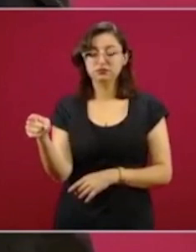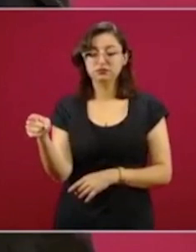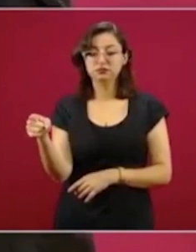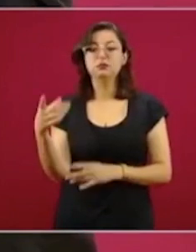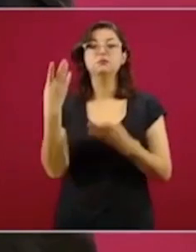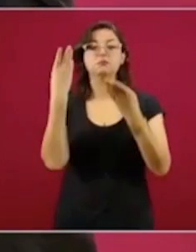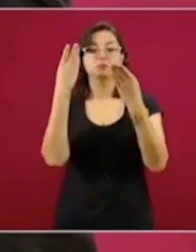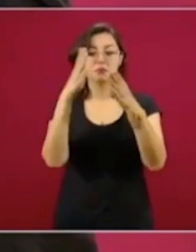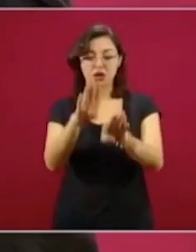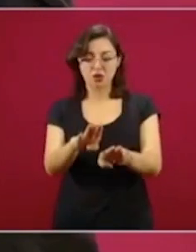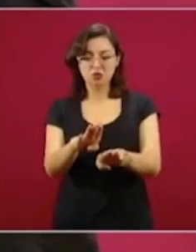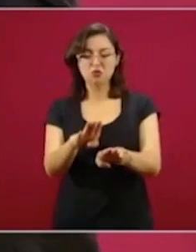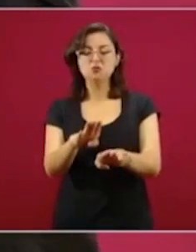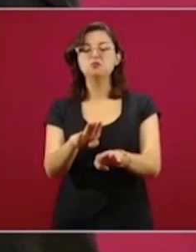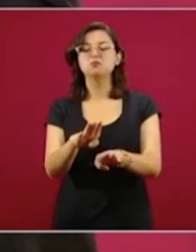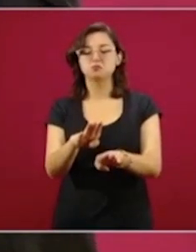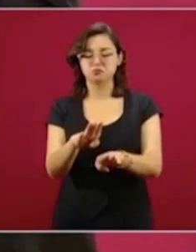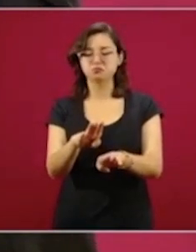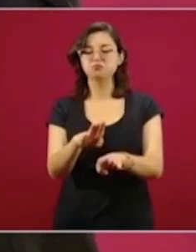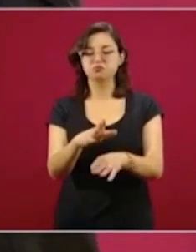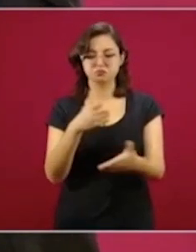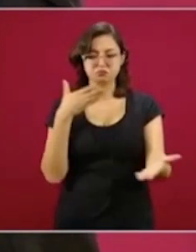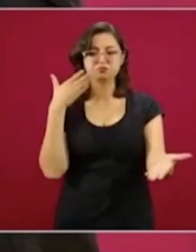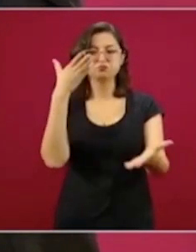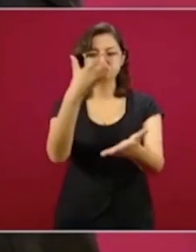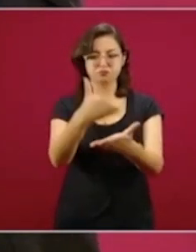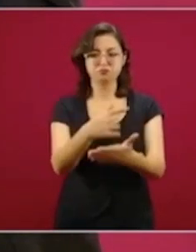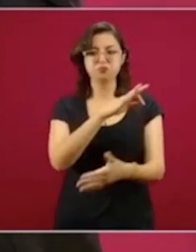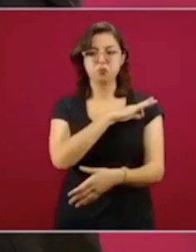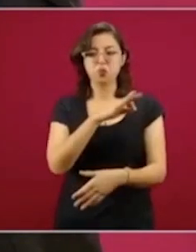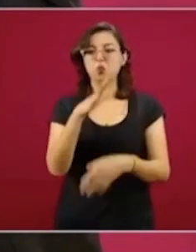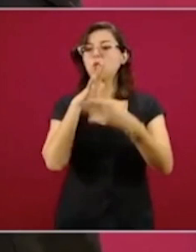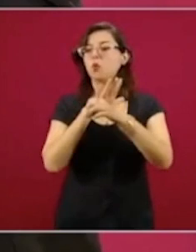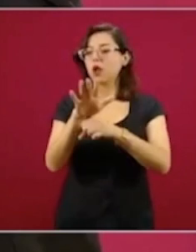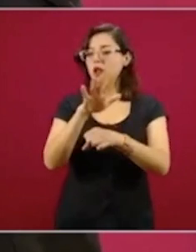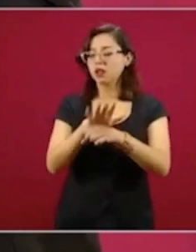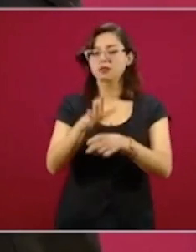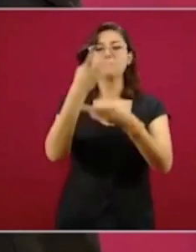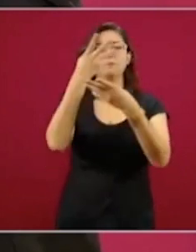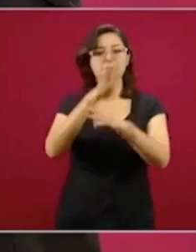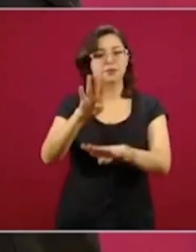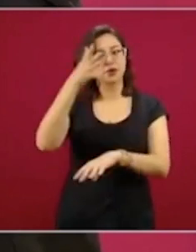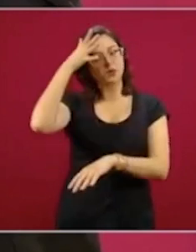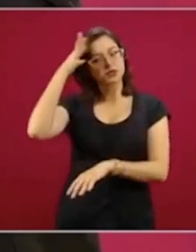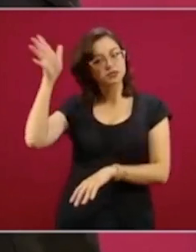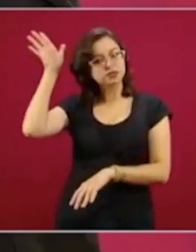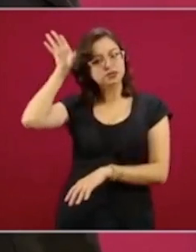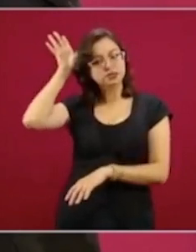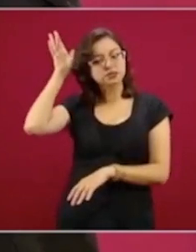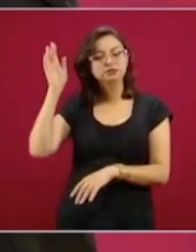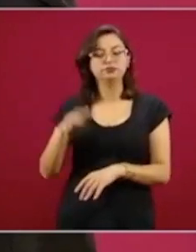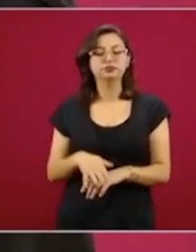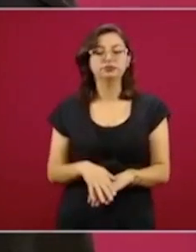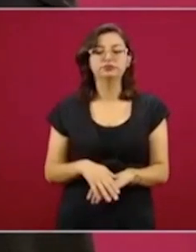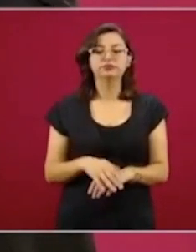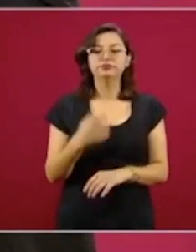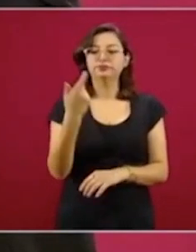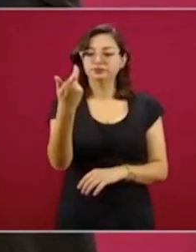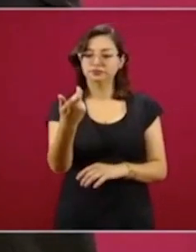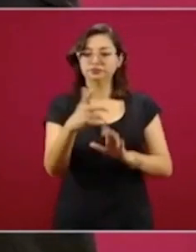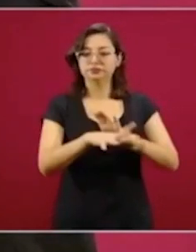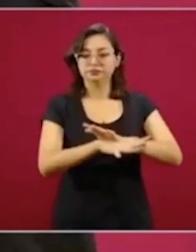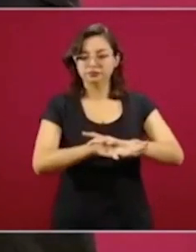el banco en este caso es banco azteca a sacar